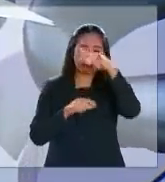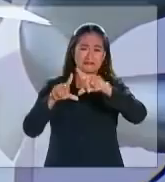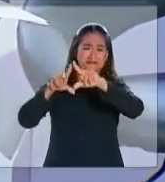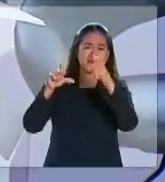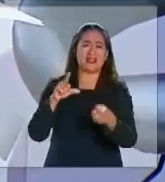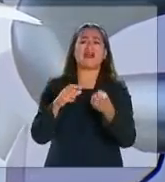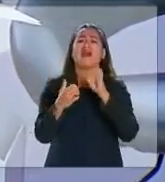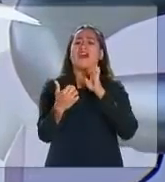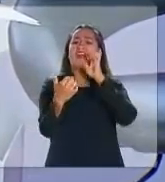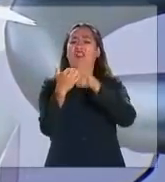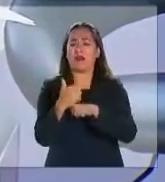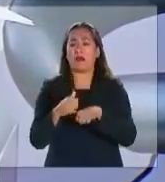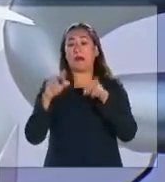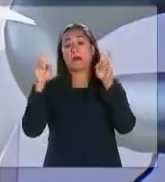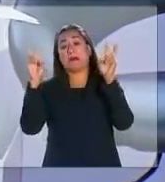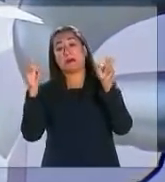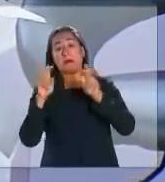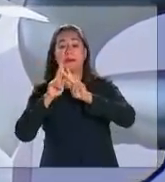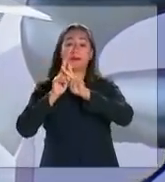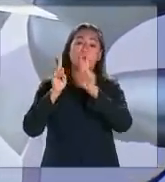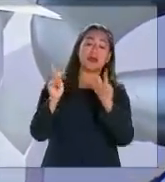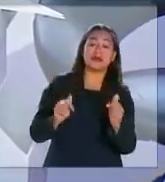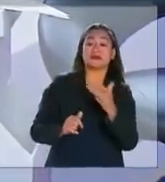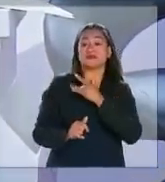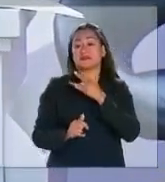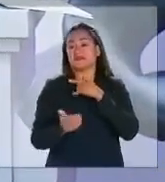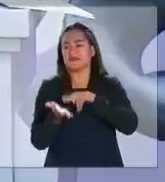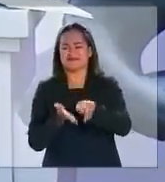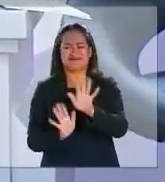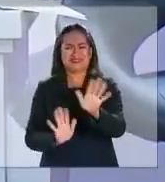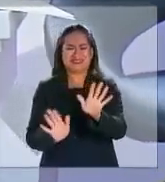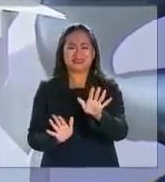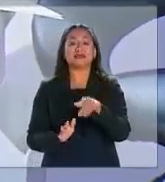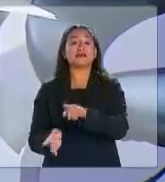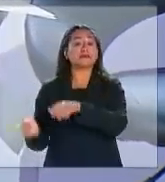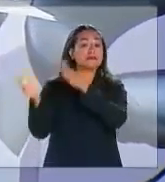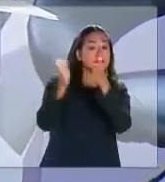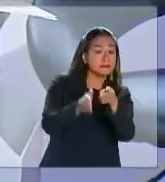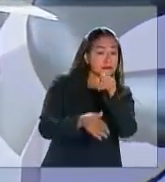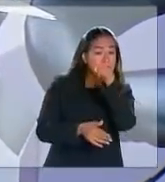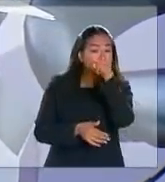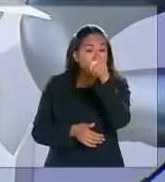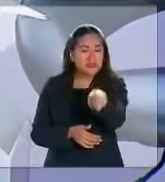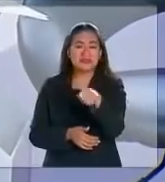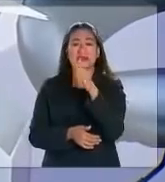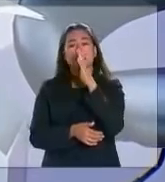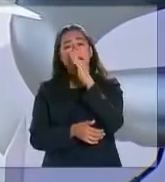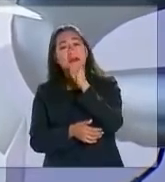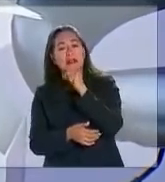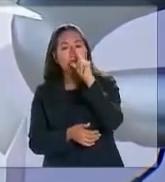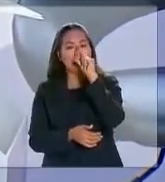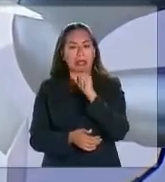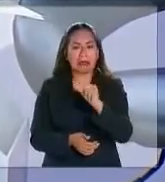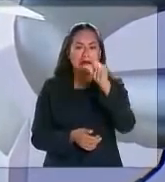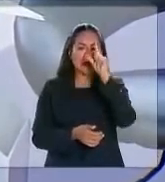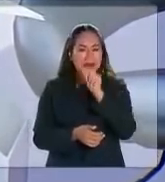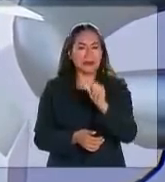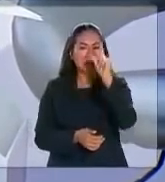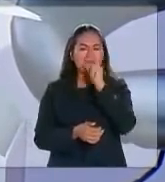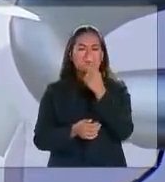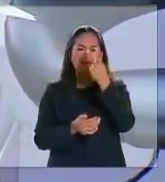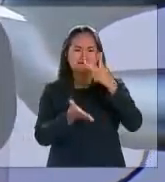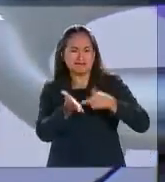y su corazón negro el otro no pudo en las tres posiciones que tenía y el